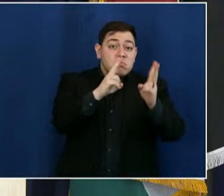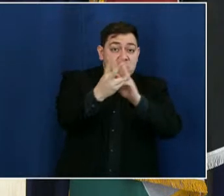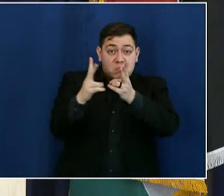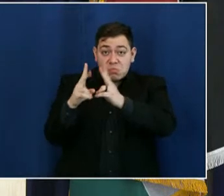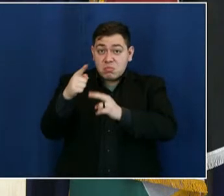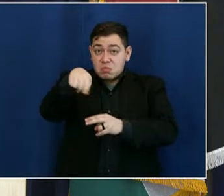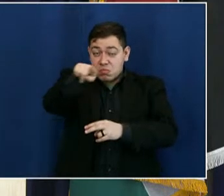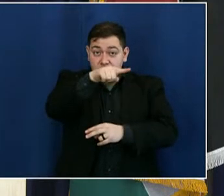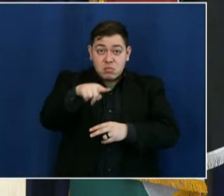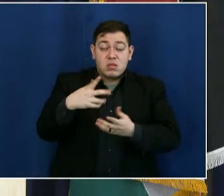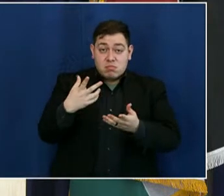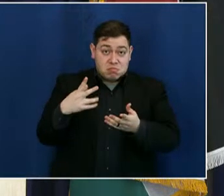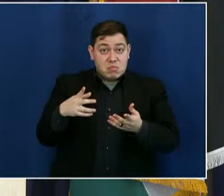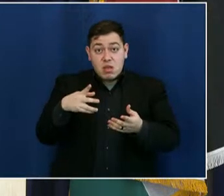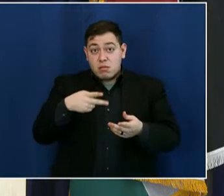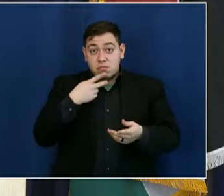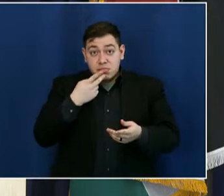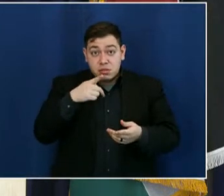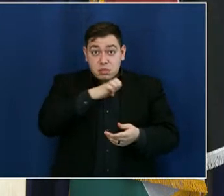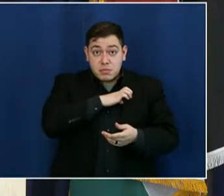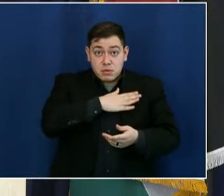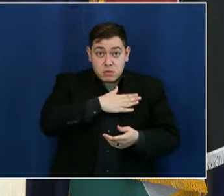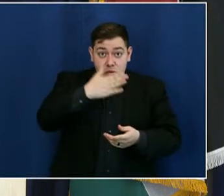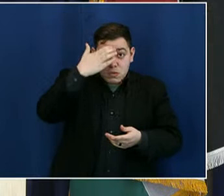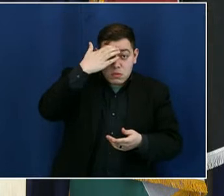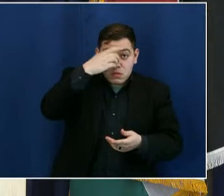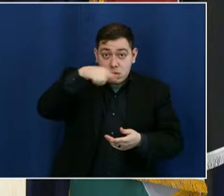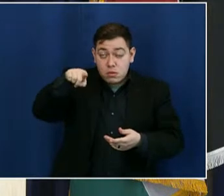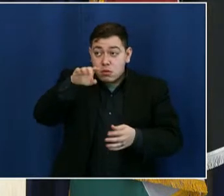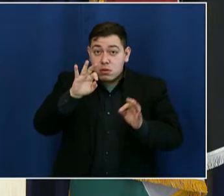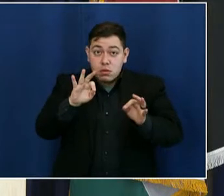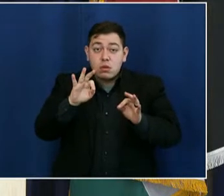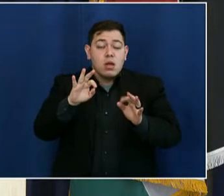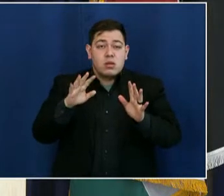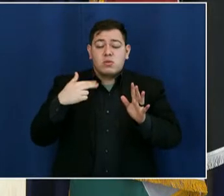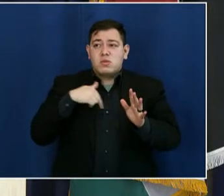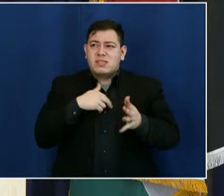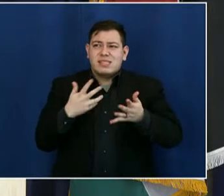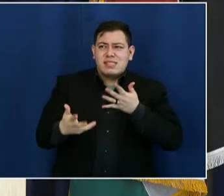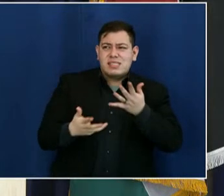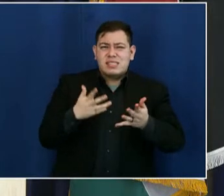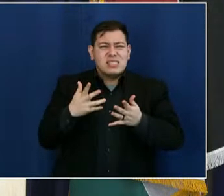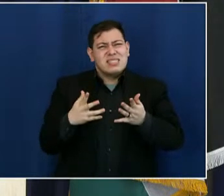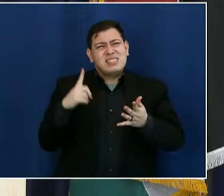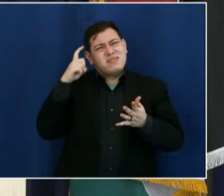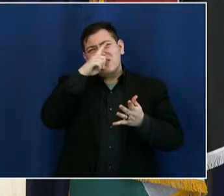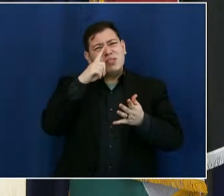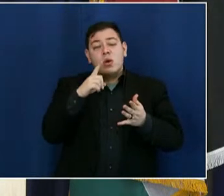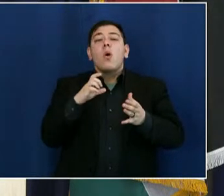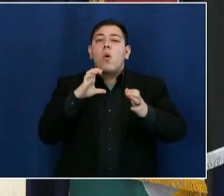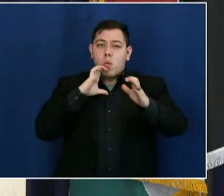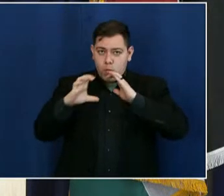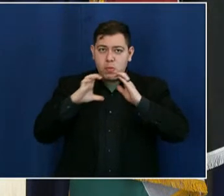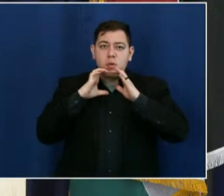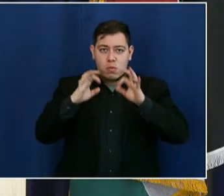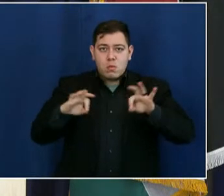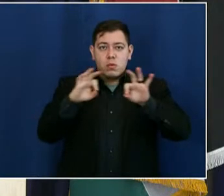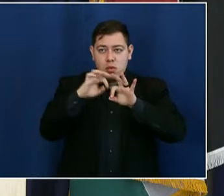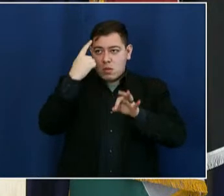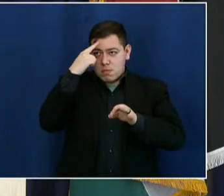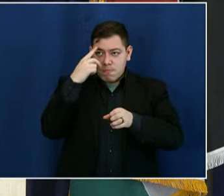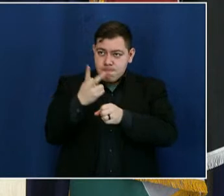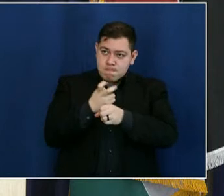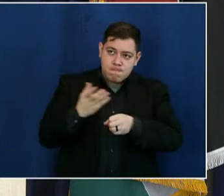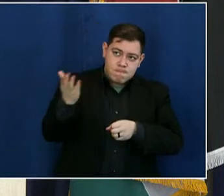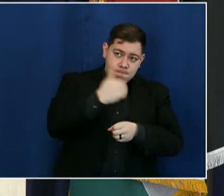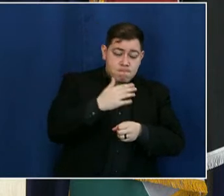estamos haciendo es tratando de buscar no solamente cambios a la página web, pero buscando información para que cuando hablen